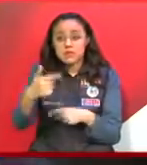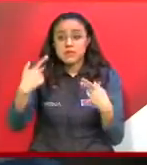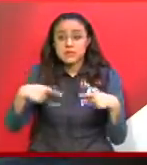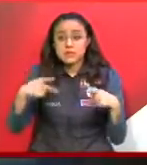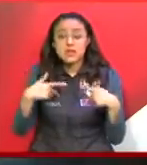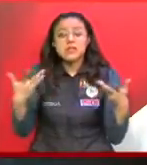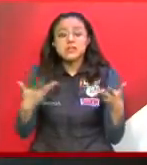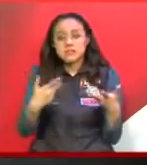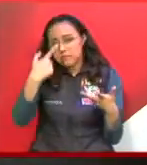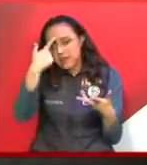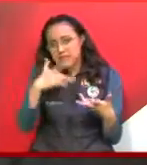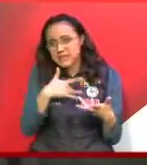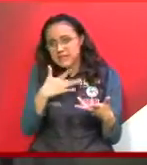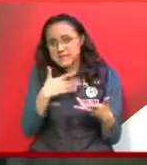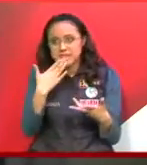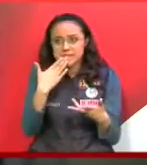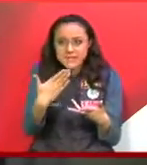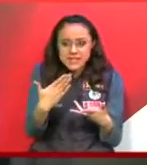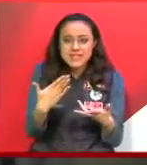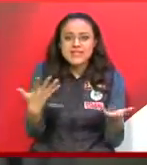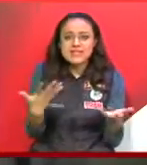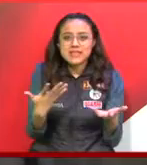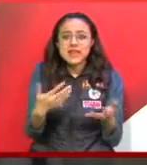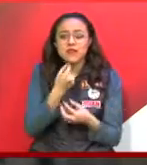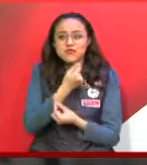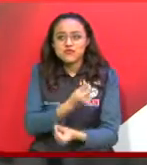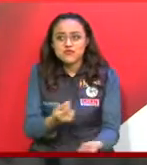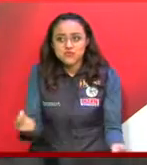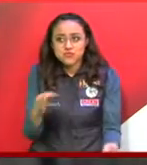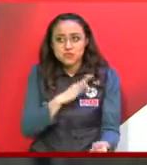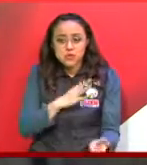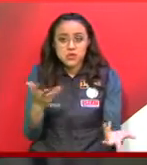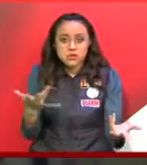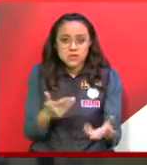¿no? Para alegrar a los niños, ¿no?